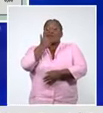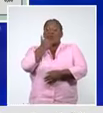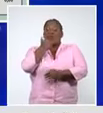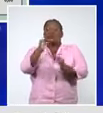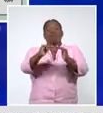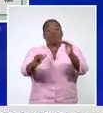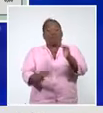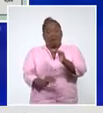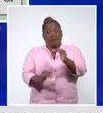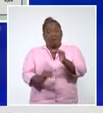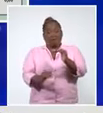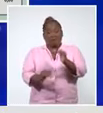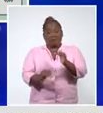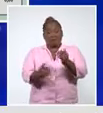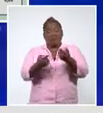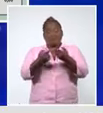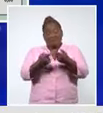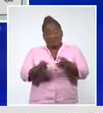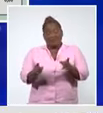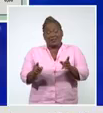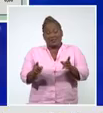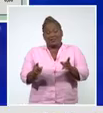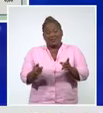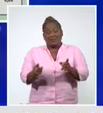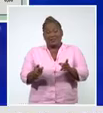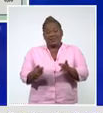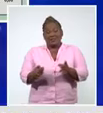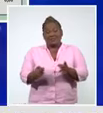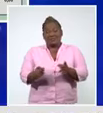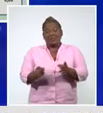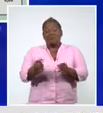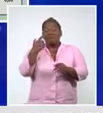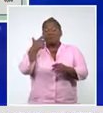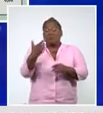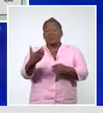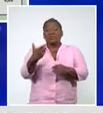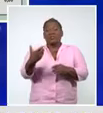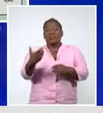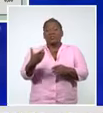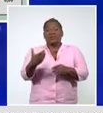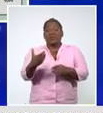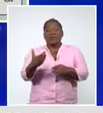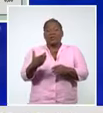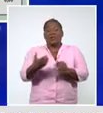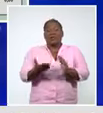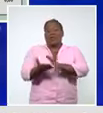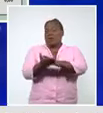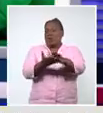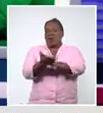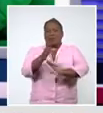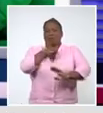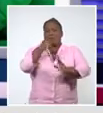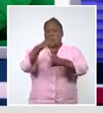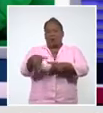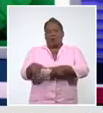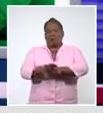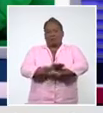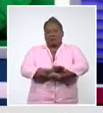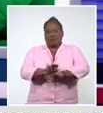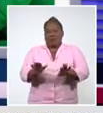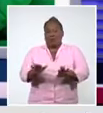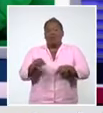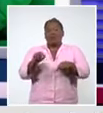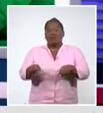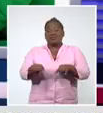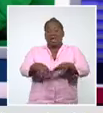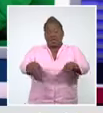eso realmente lo importante es que no fallezcan más pacientes. Esa es la situación de